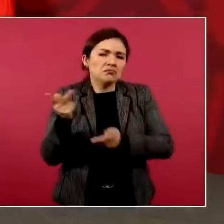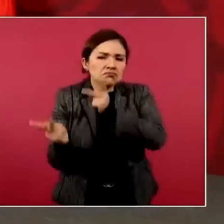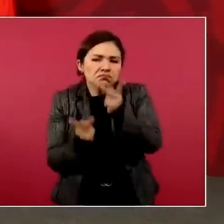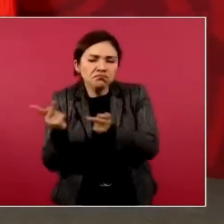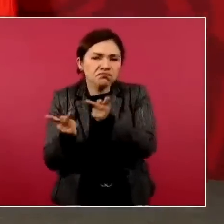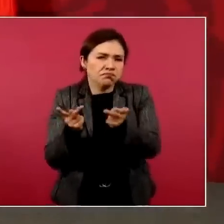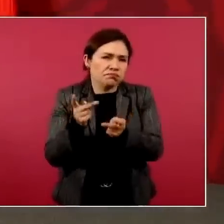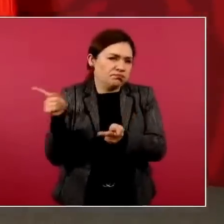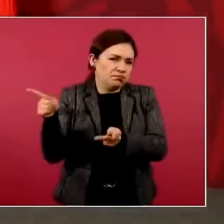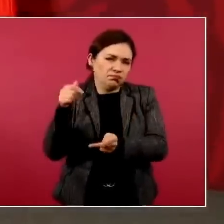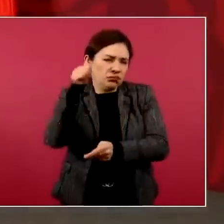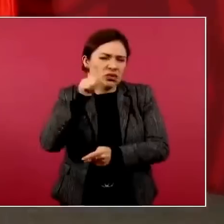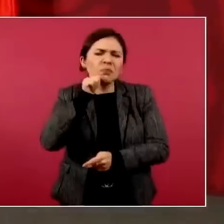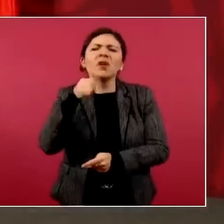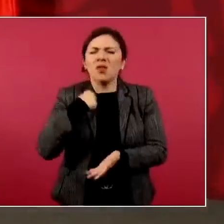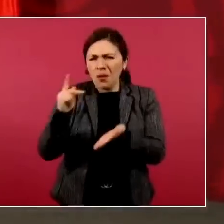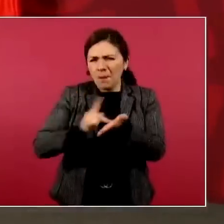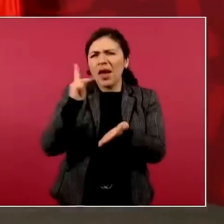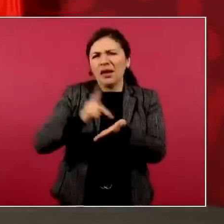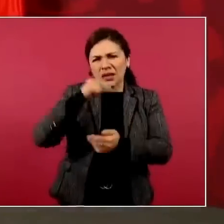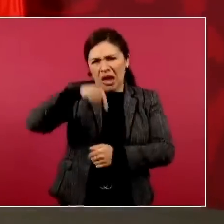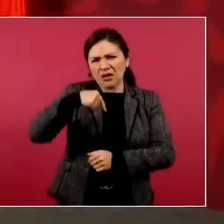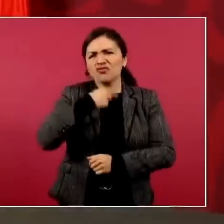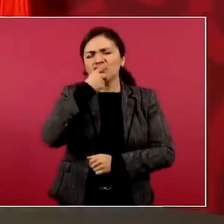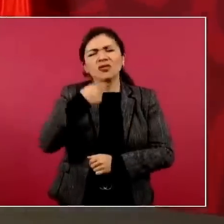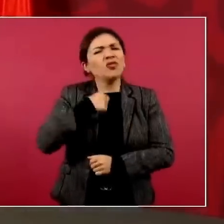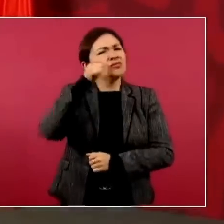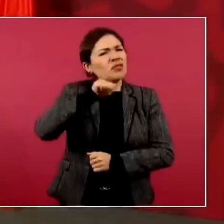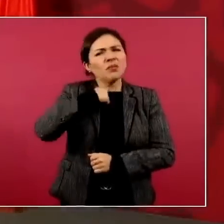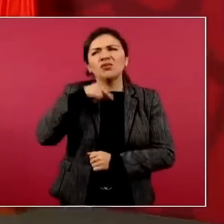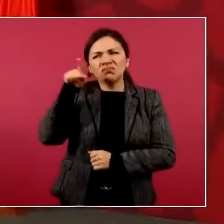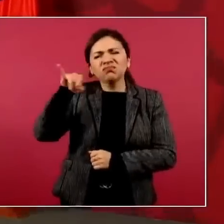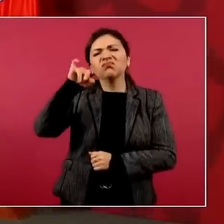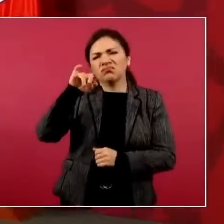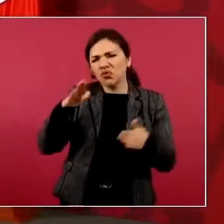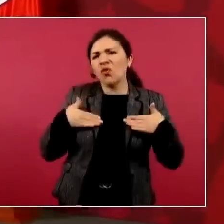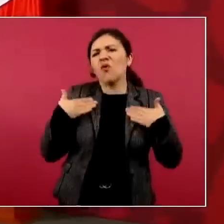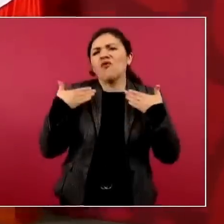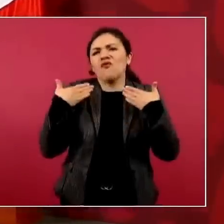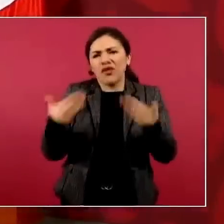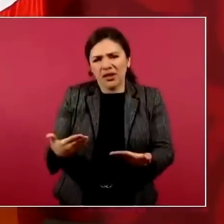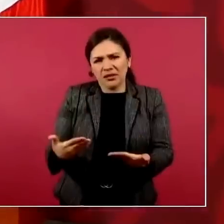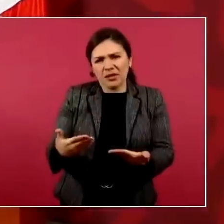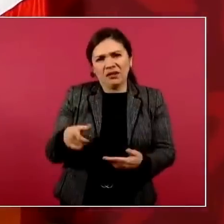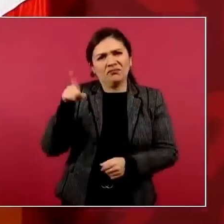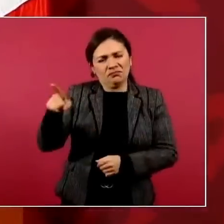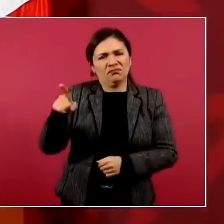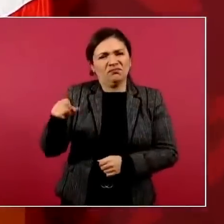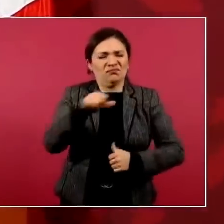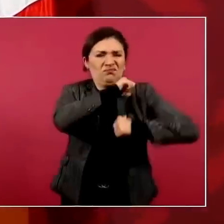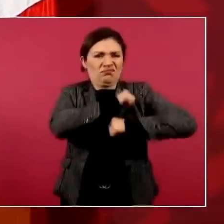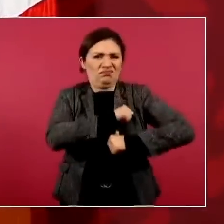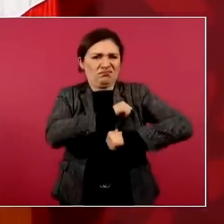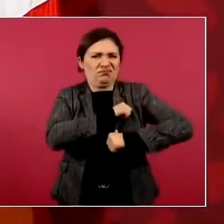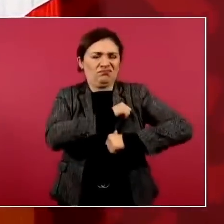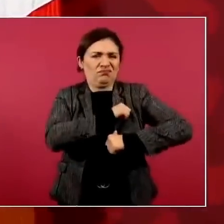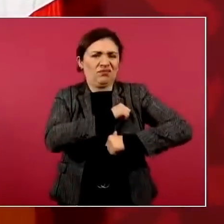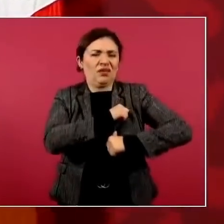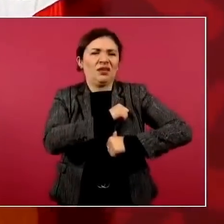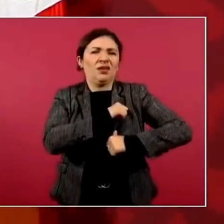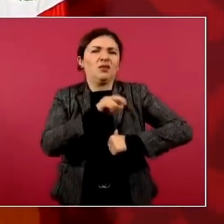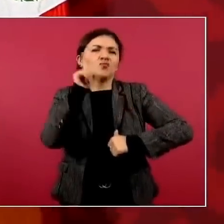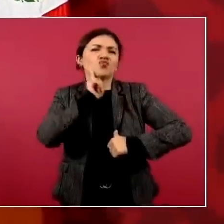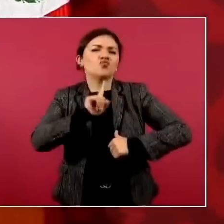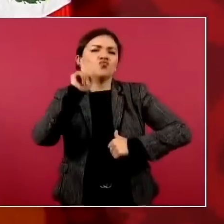lo he dicho aquí en otras ocasiones, le tengo confianza a la fiscal, a la